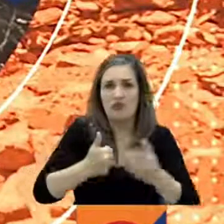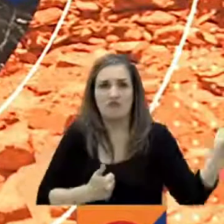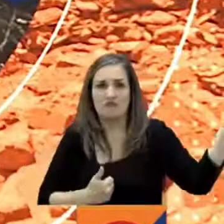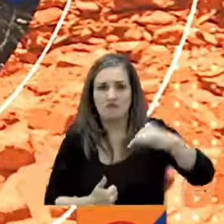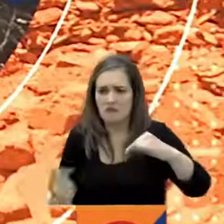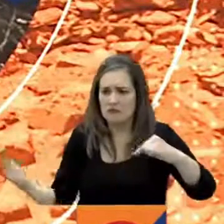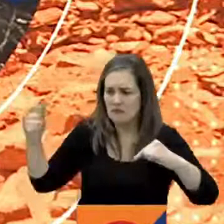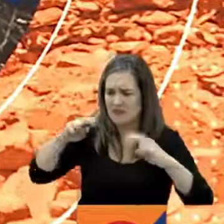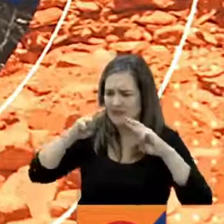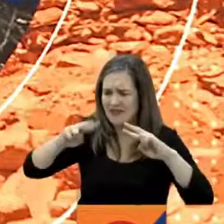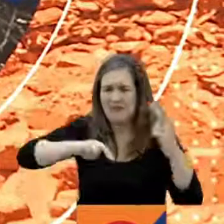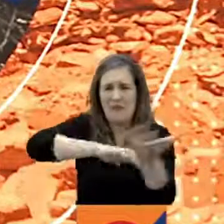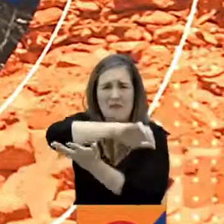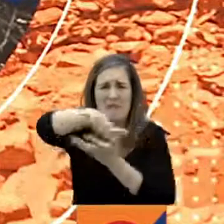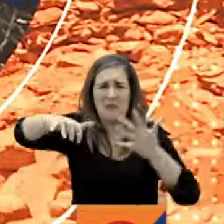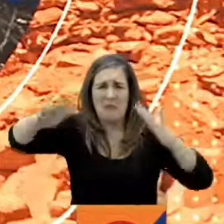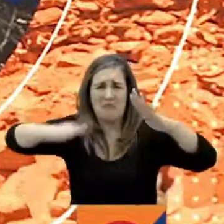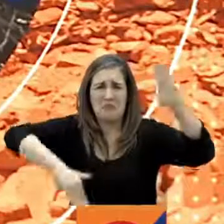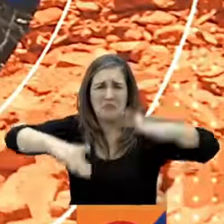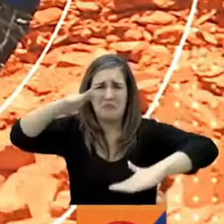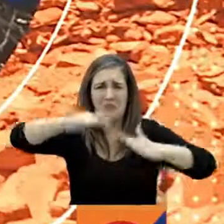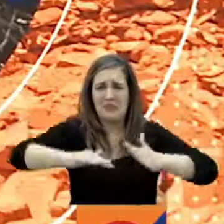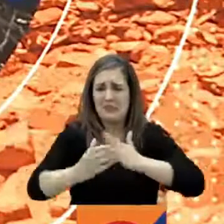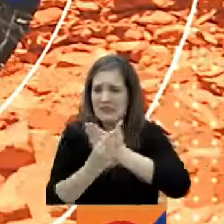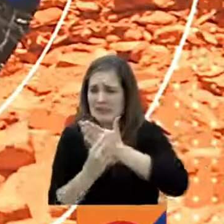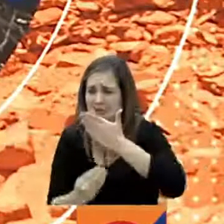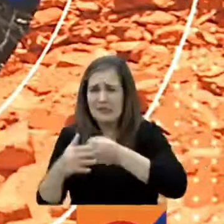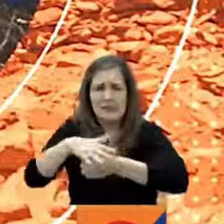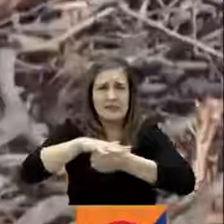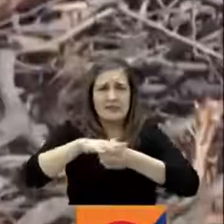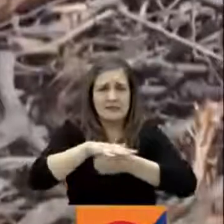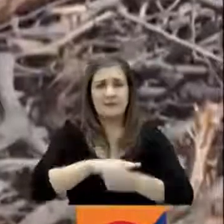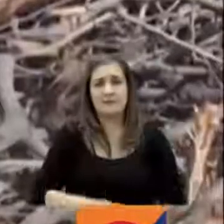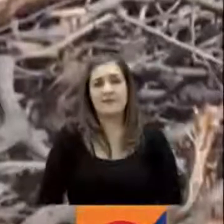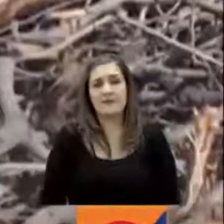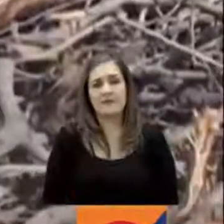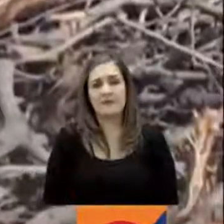el devastador panorama y las carencias de los sobrevivientes.